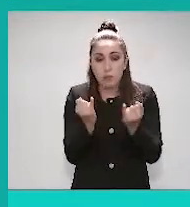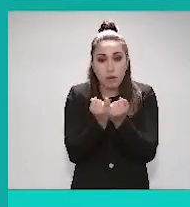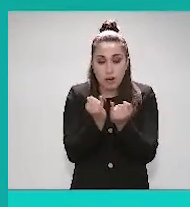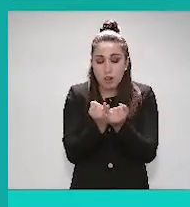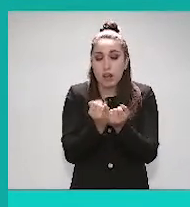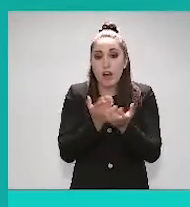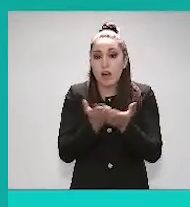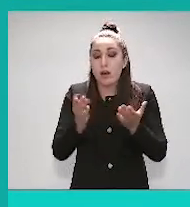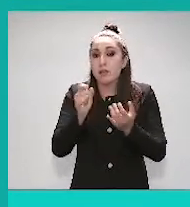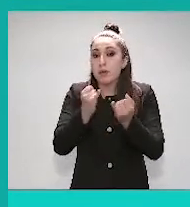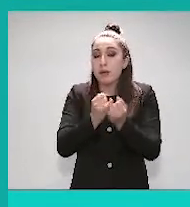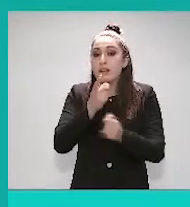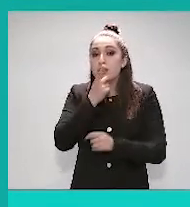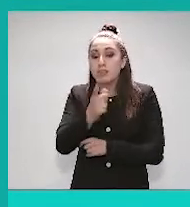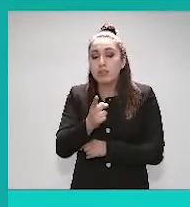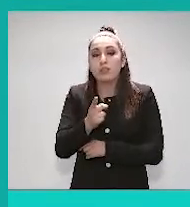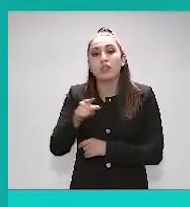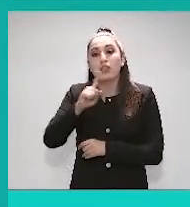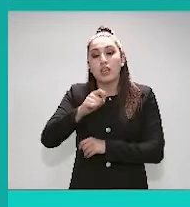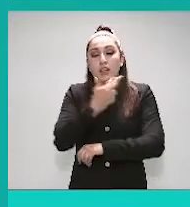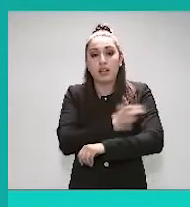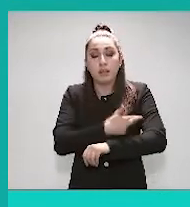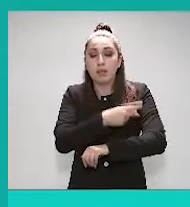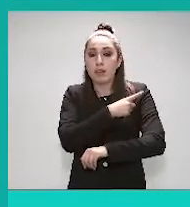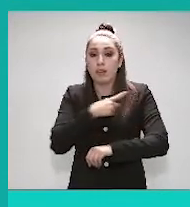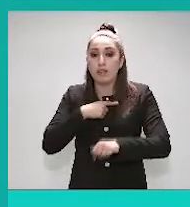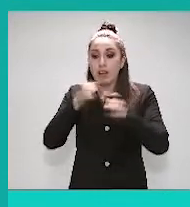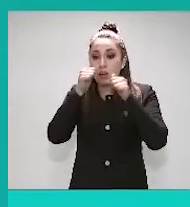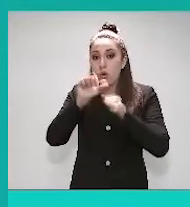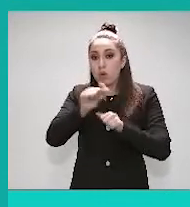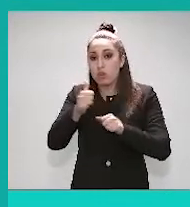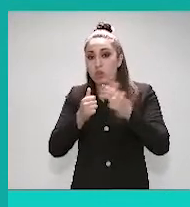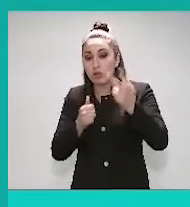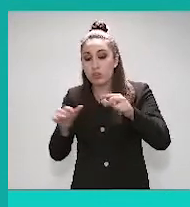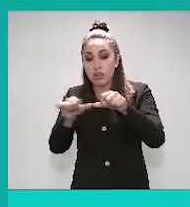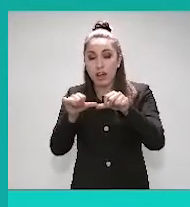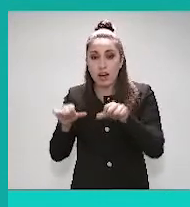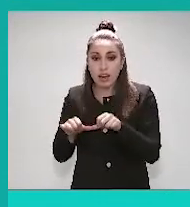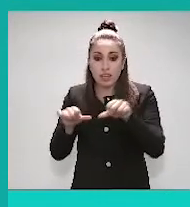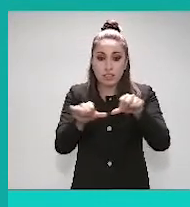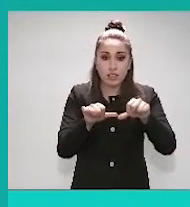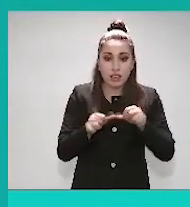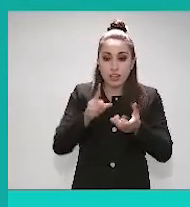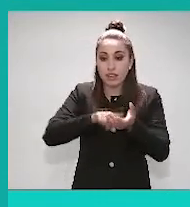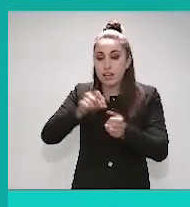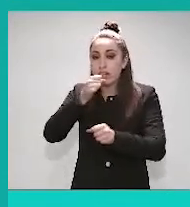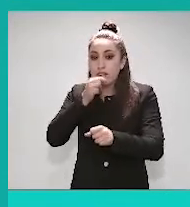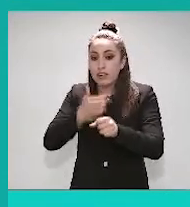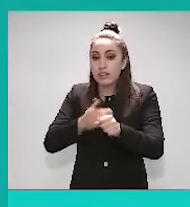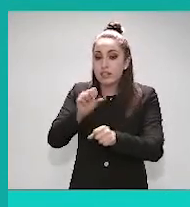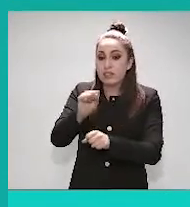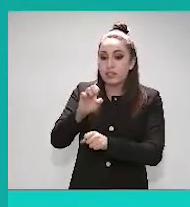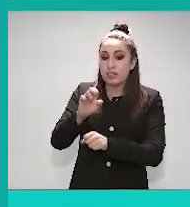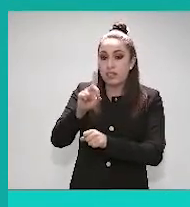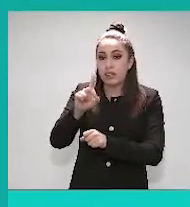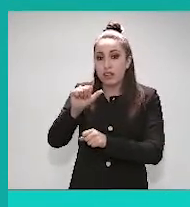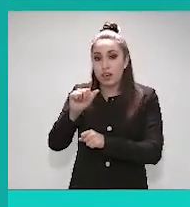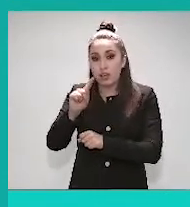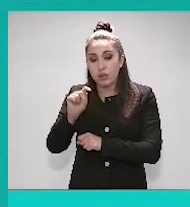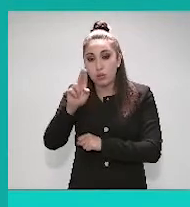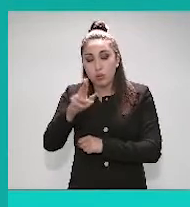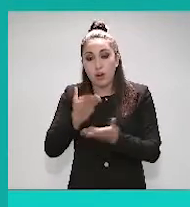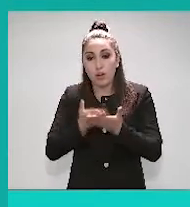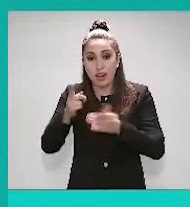señaló haber remitido la solicitud para su atención a otras dos unidades administrativas a saber la coordinación general